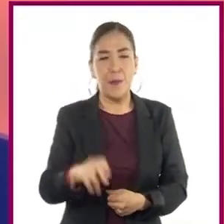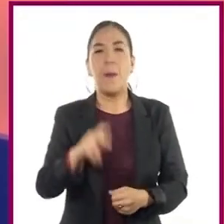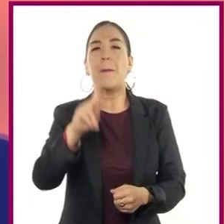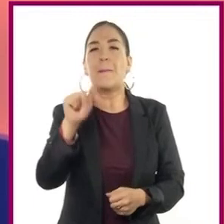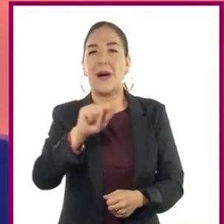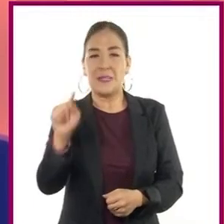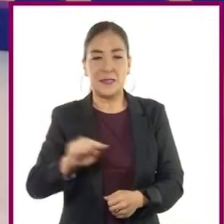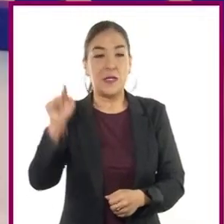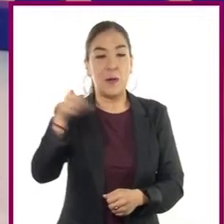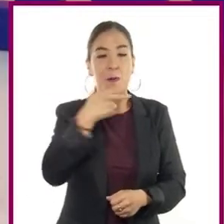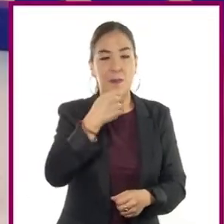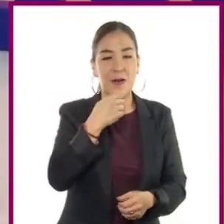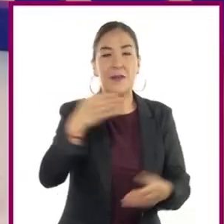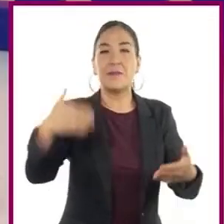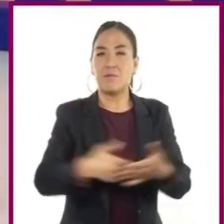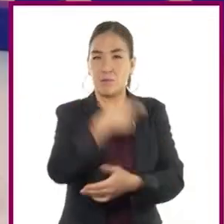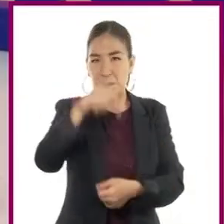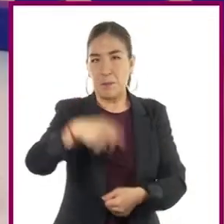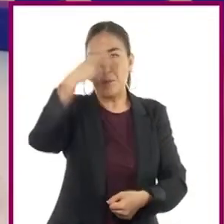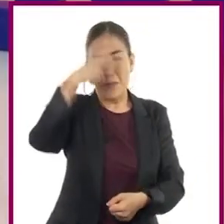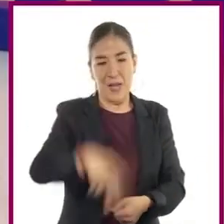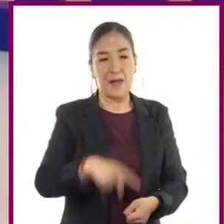y premio Nobel en el año de